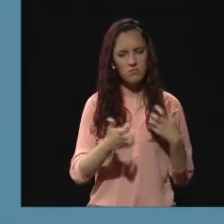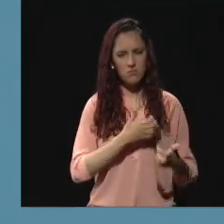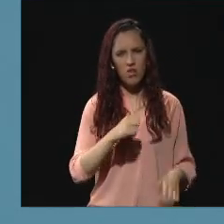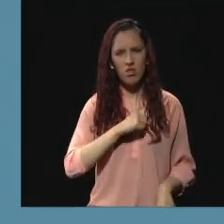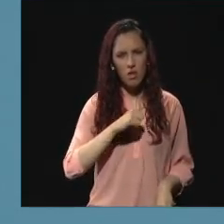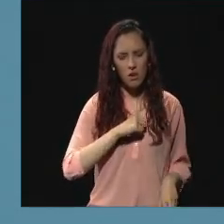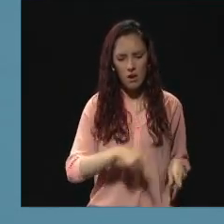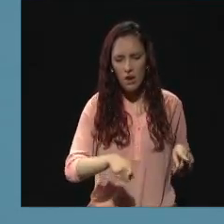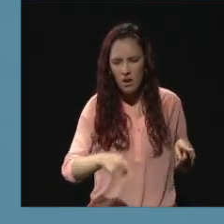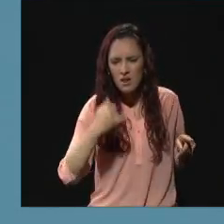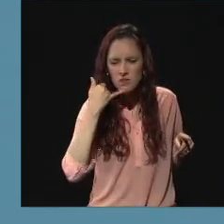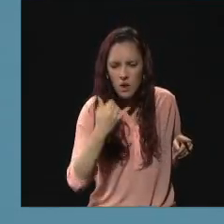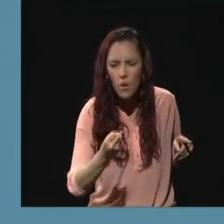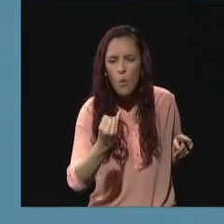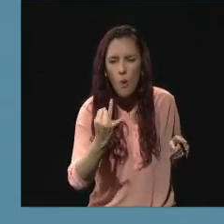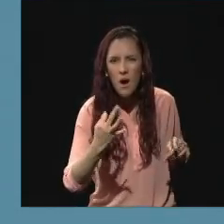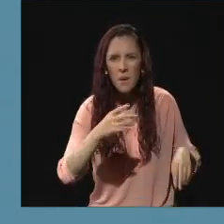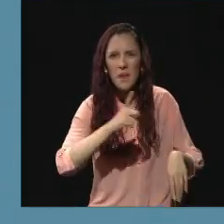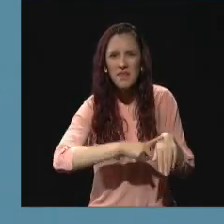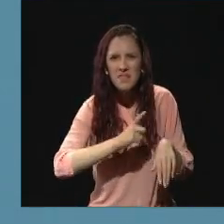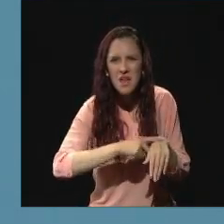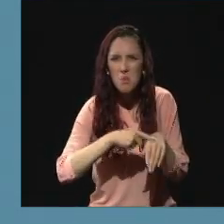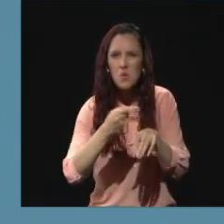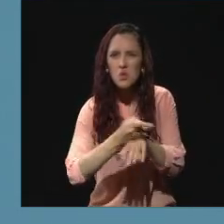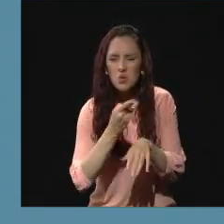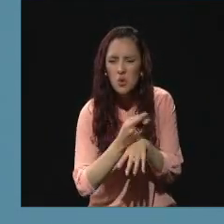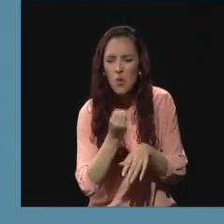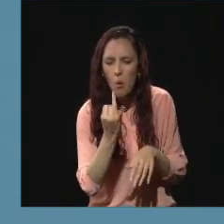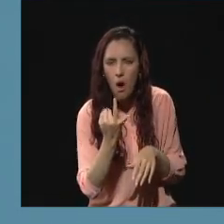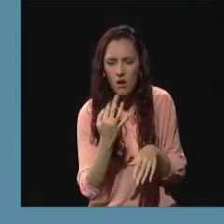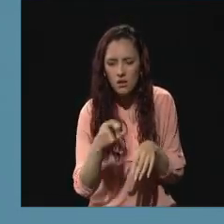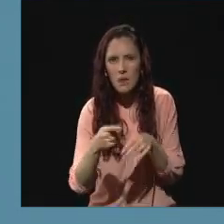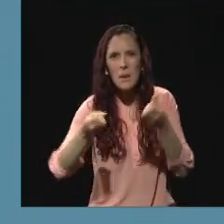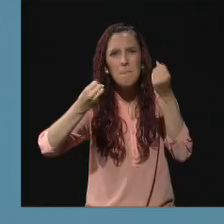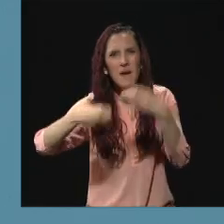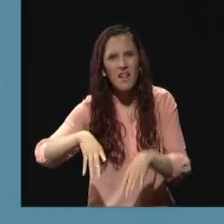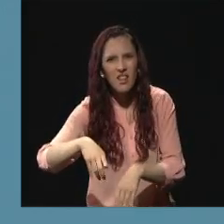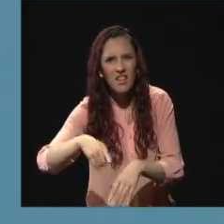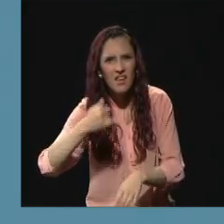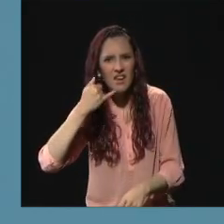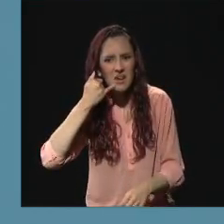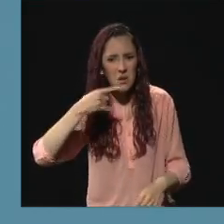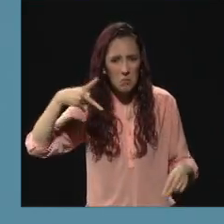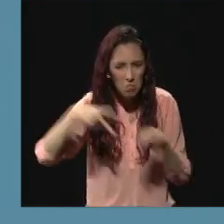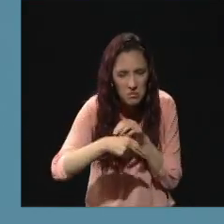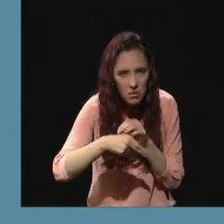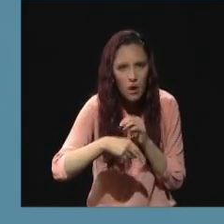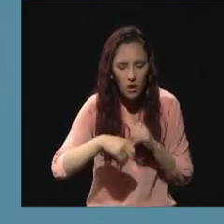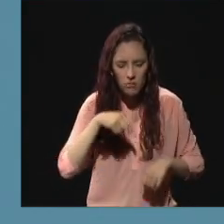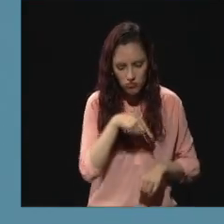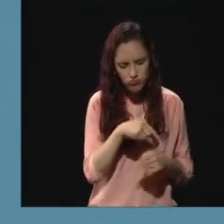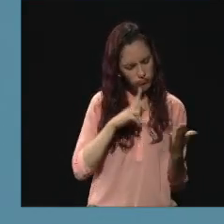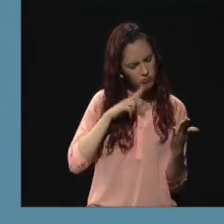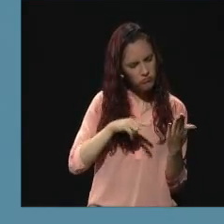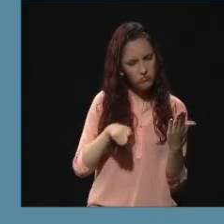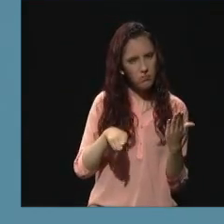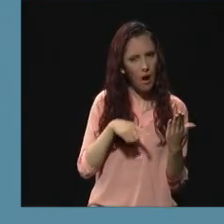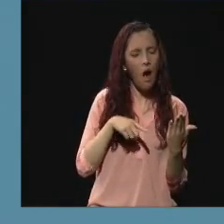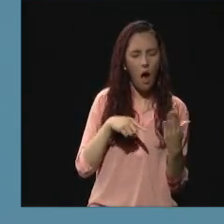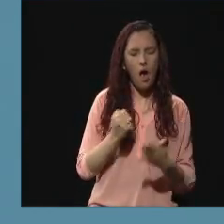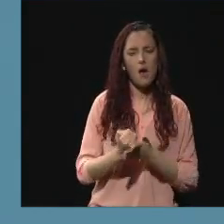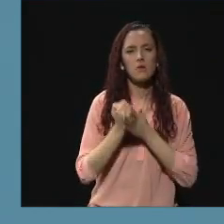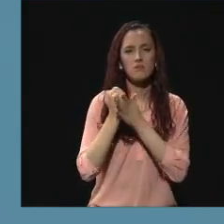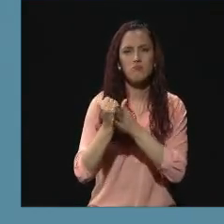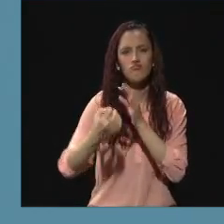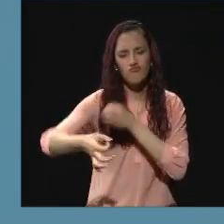por la crc que lo pone así este mes se le compensará tantos minutos o tantos segundos para que usted los que no